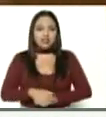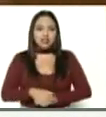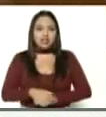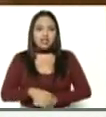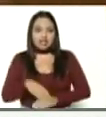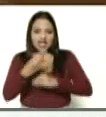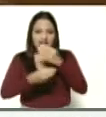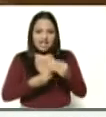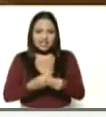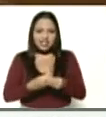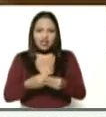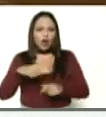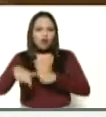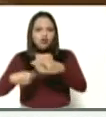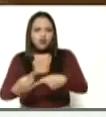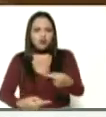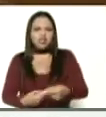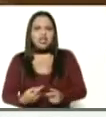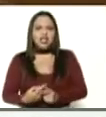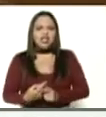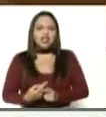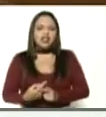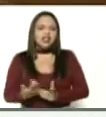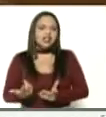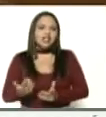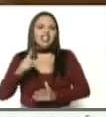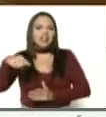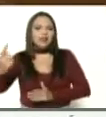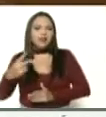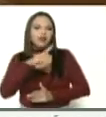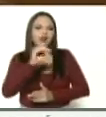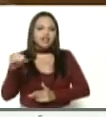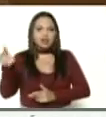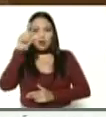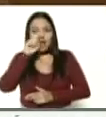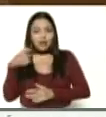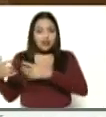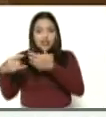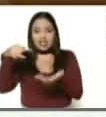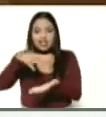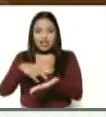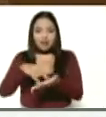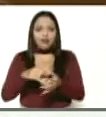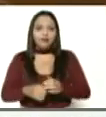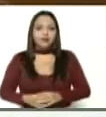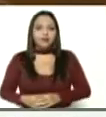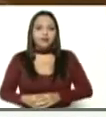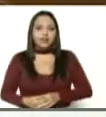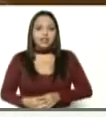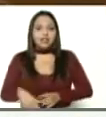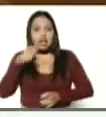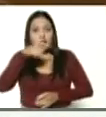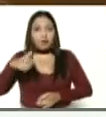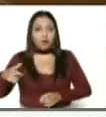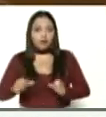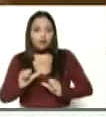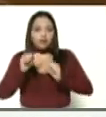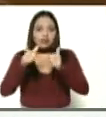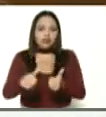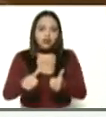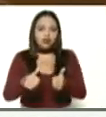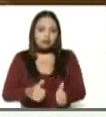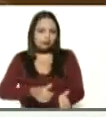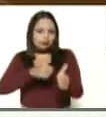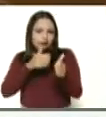este bicentenario que vamos a celebrar en unos meses. Ya es el pueblo en armas y en acción por la libertad y la independencia,